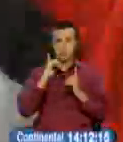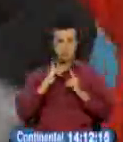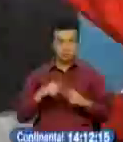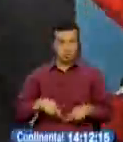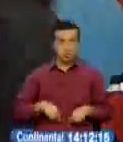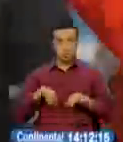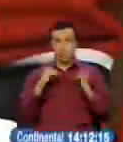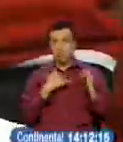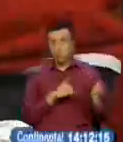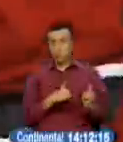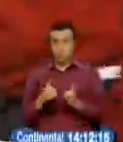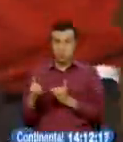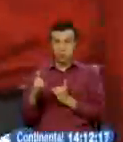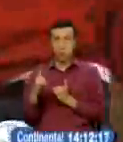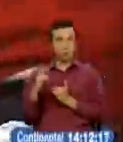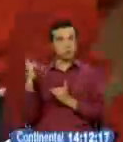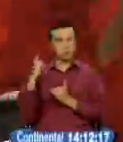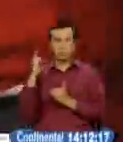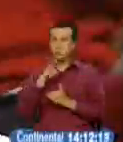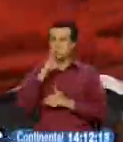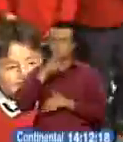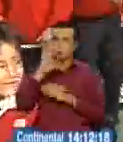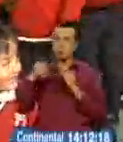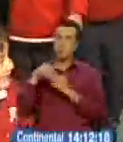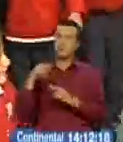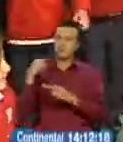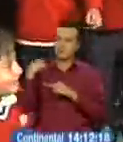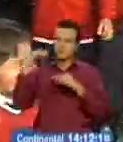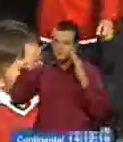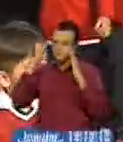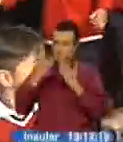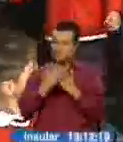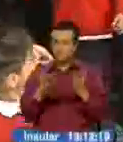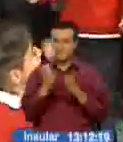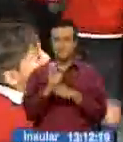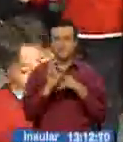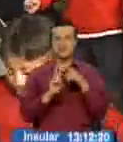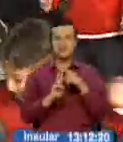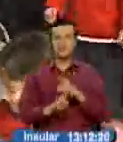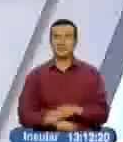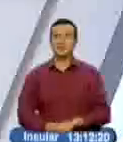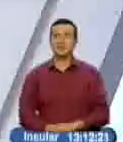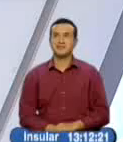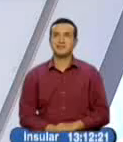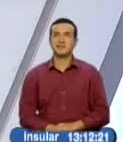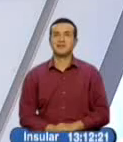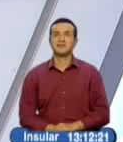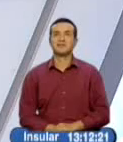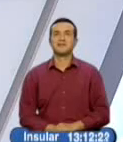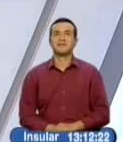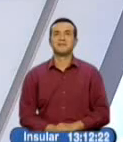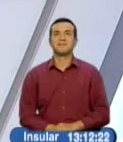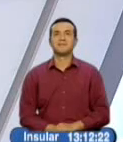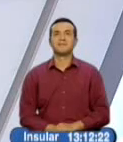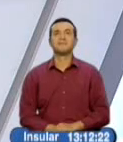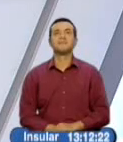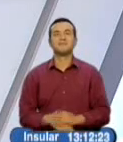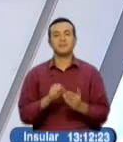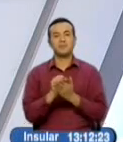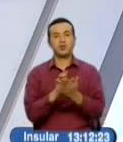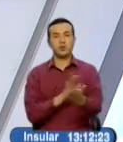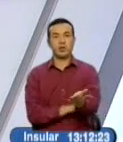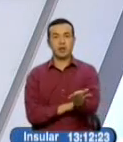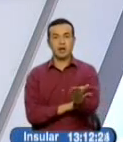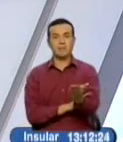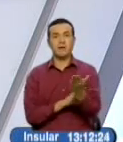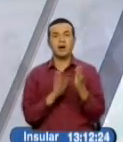y a jugar deben ser tarea de todos. César García, Ecuador TV. Y como parte del programa Alas